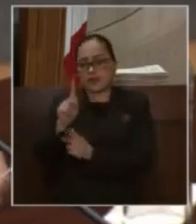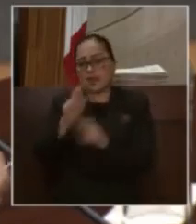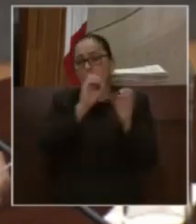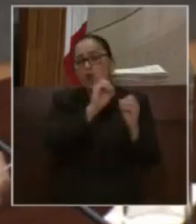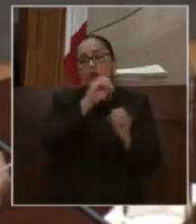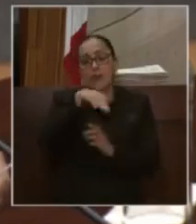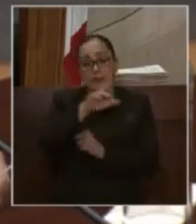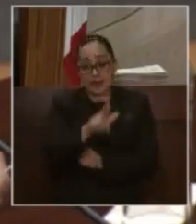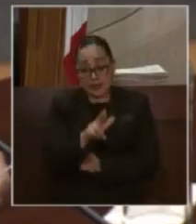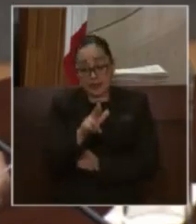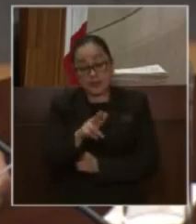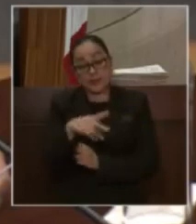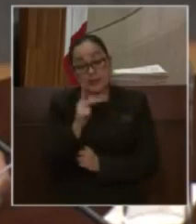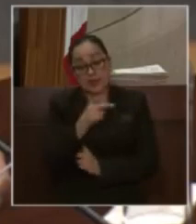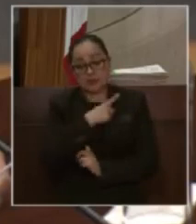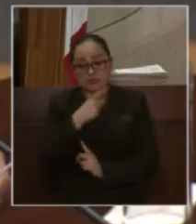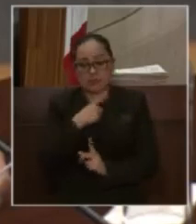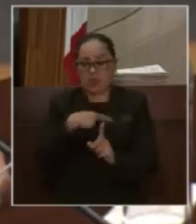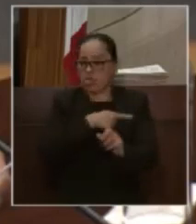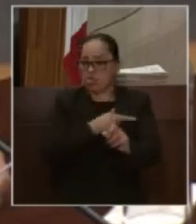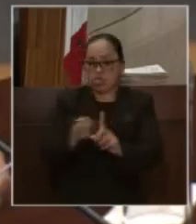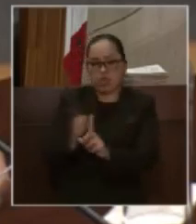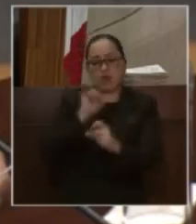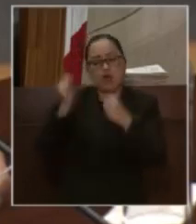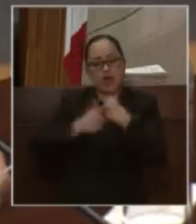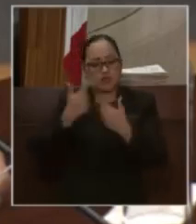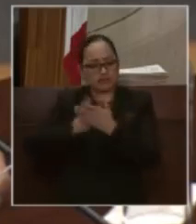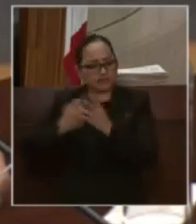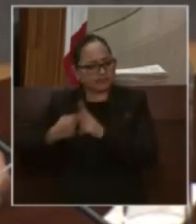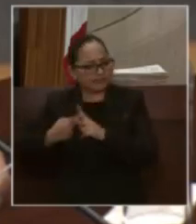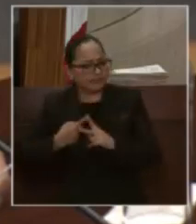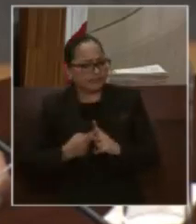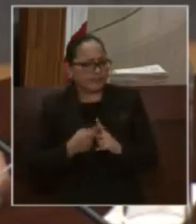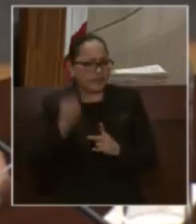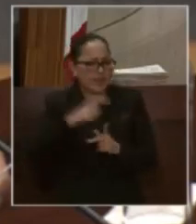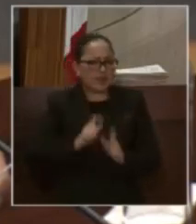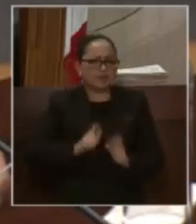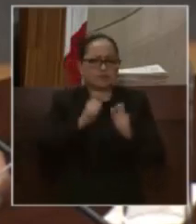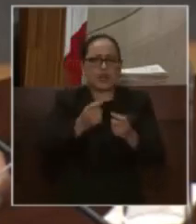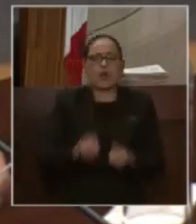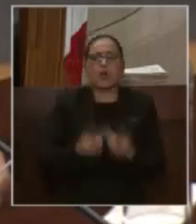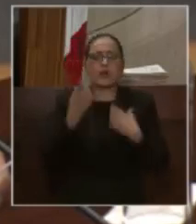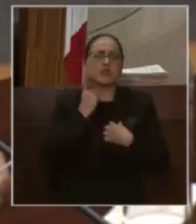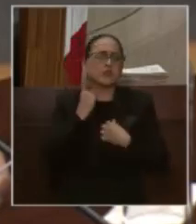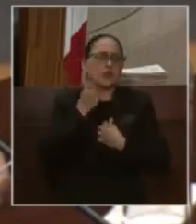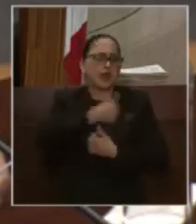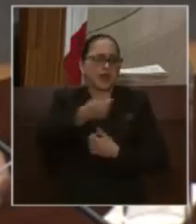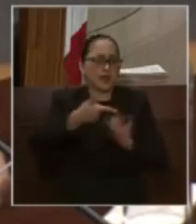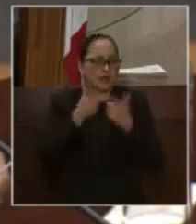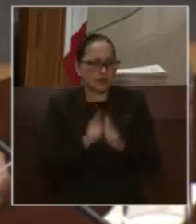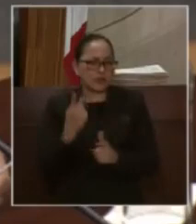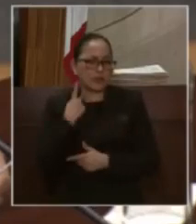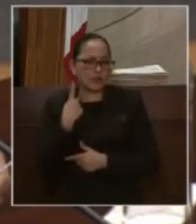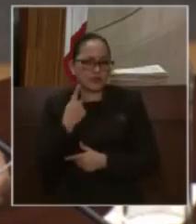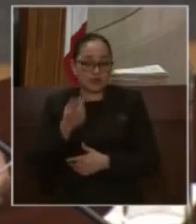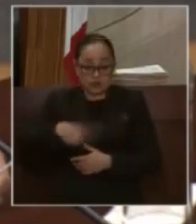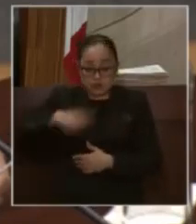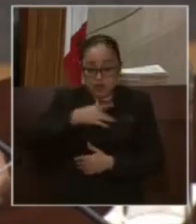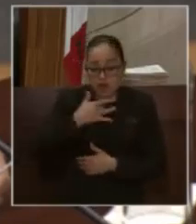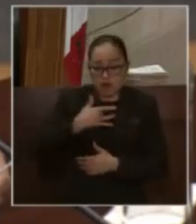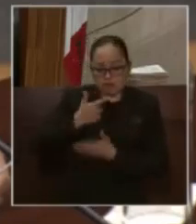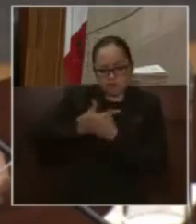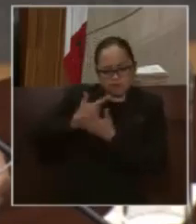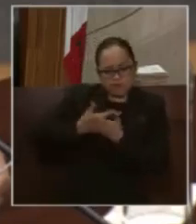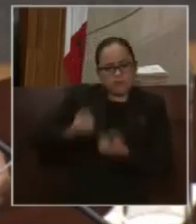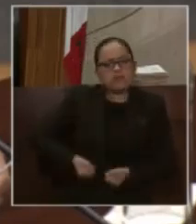mayoría relativa, a efecto de evitar distorsiones en el cálculo de las asignaciones. Sin embargo, al hacer la asignación hipotética de curules de